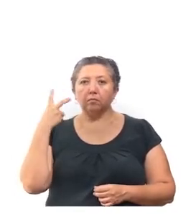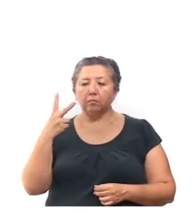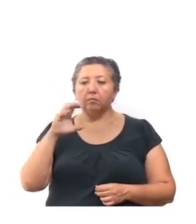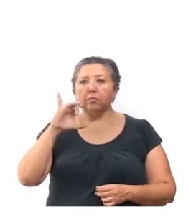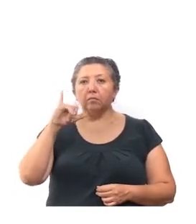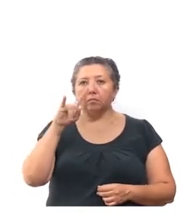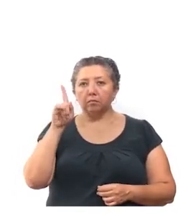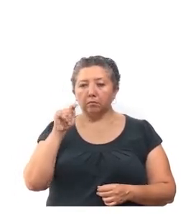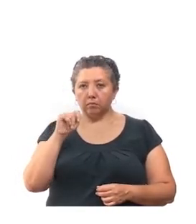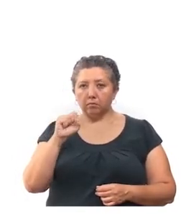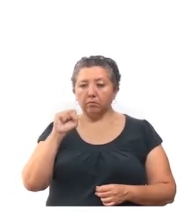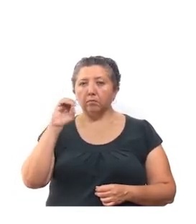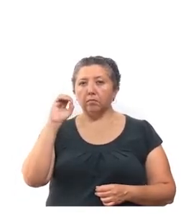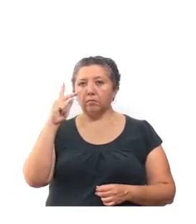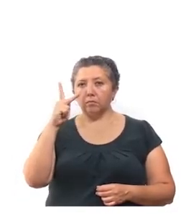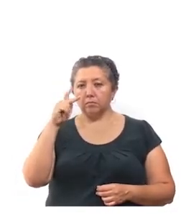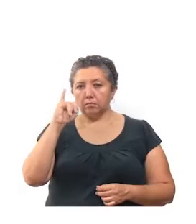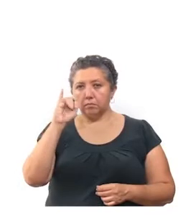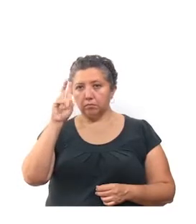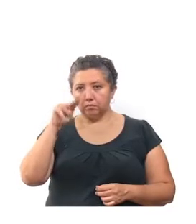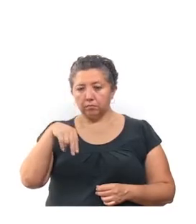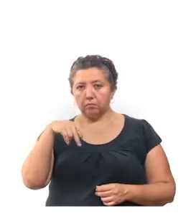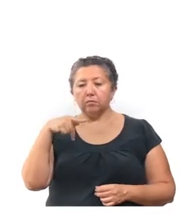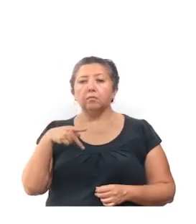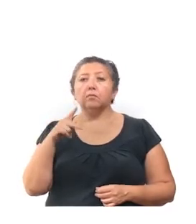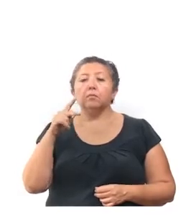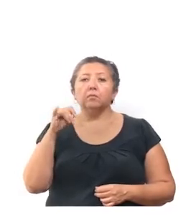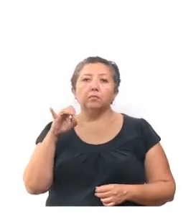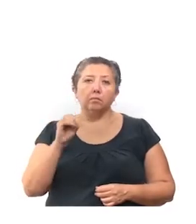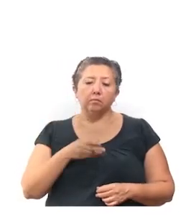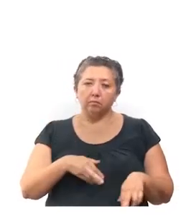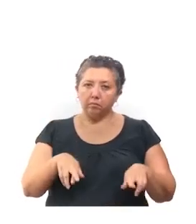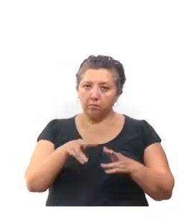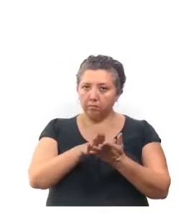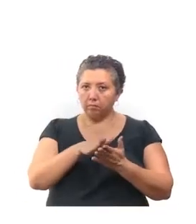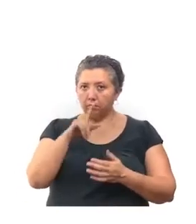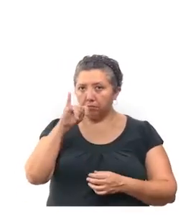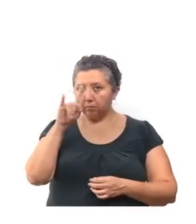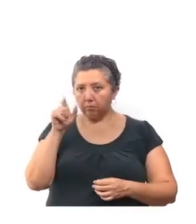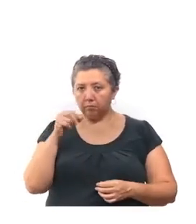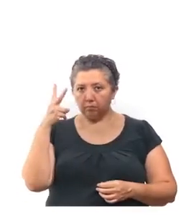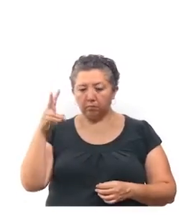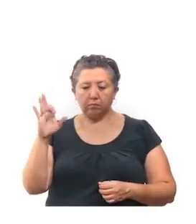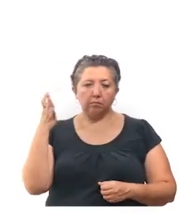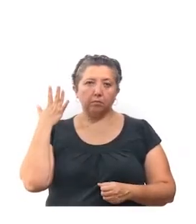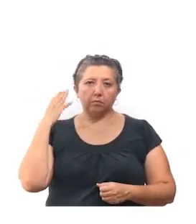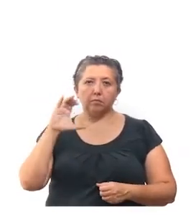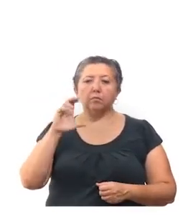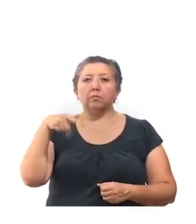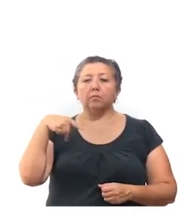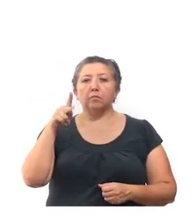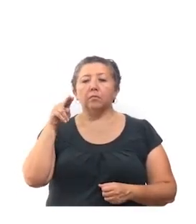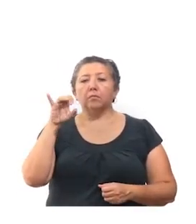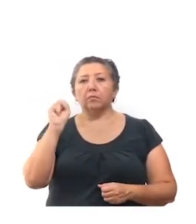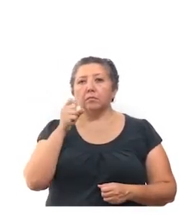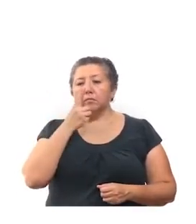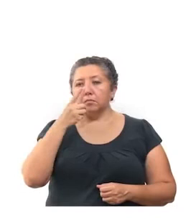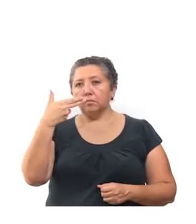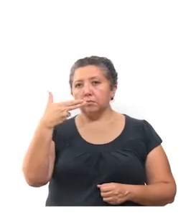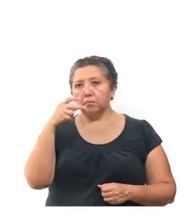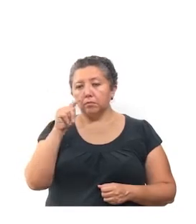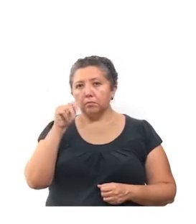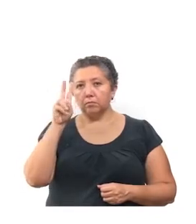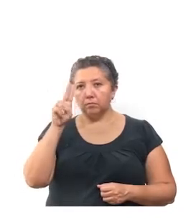en Chiquitzonot, Opichén, Peto, Río Lagartos, Tizimín, 2 foráneos y 1 en Chancom. Jalachó,